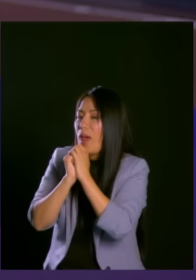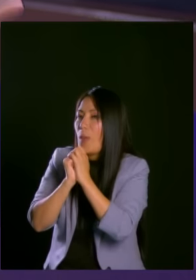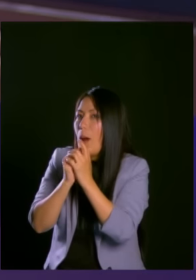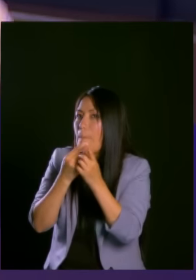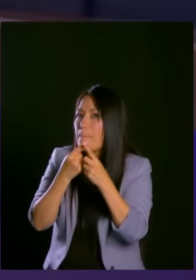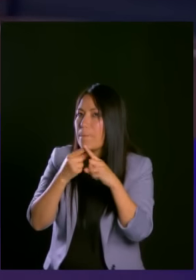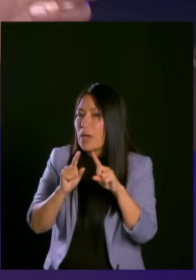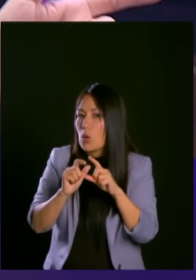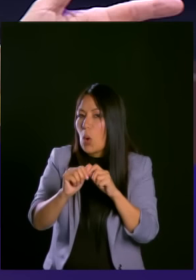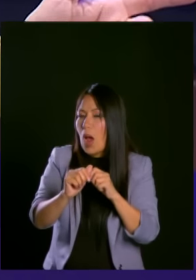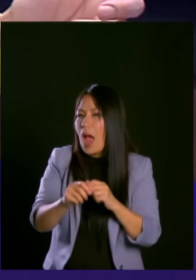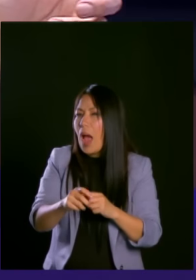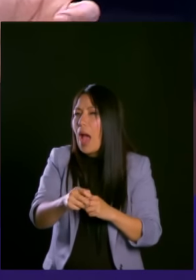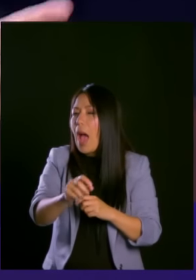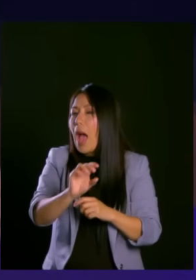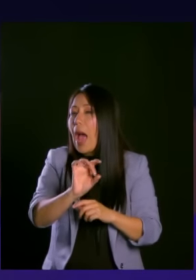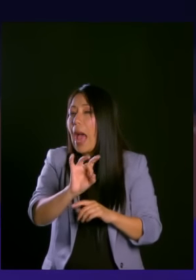Pero algunos dudaban.